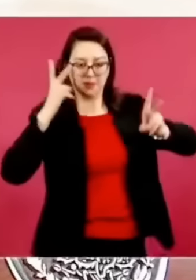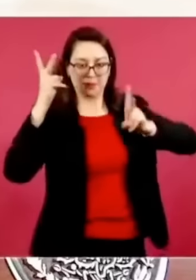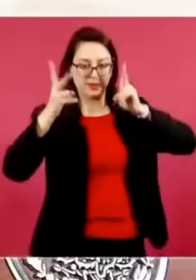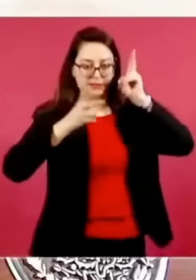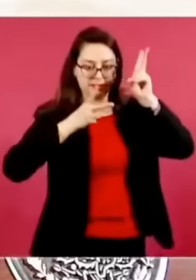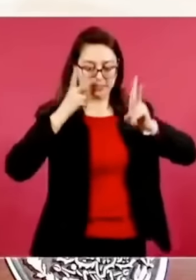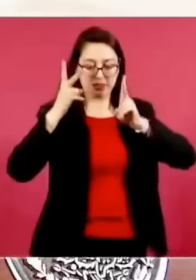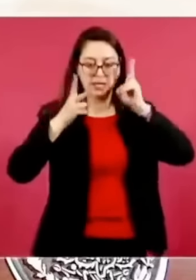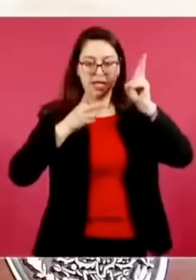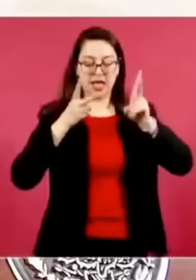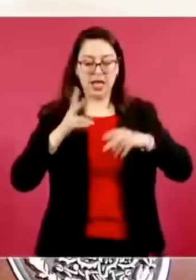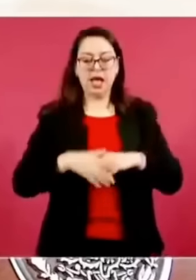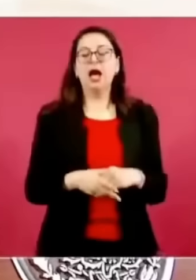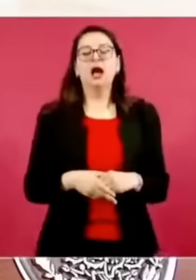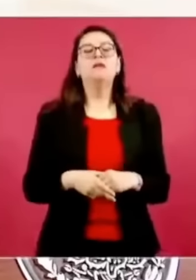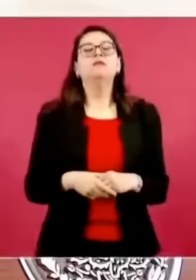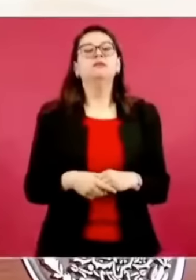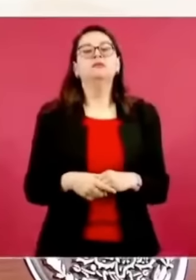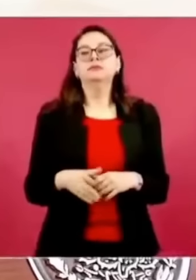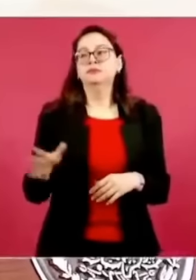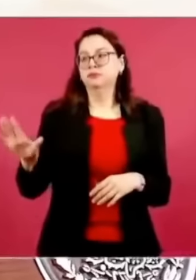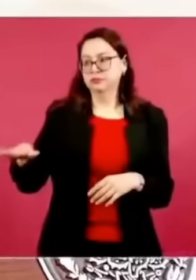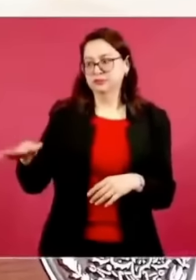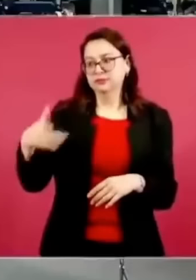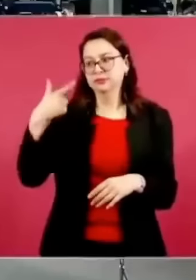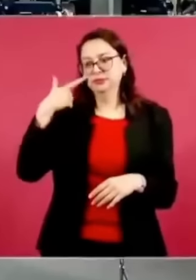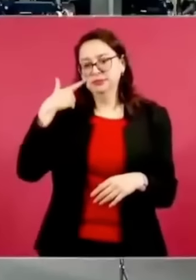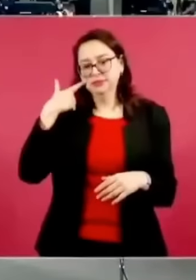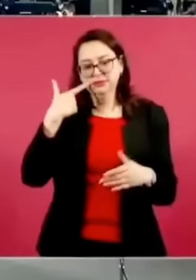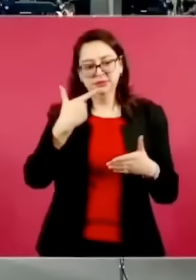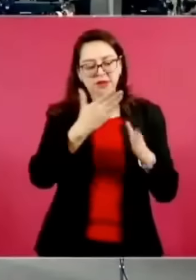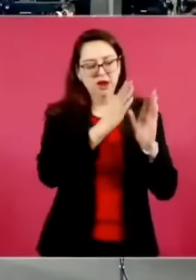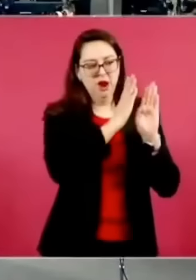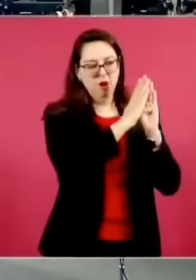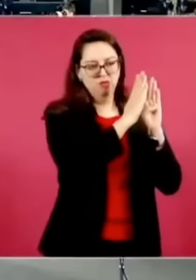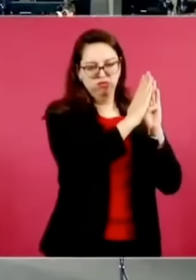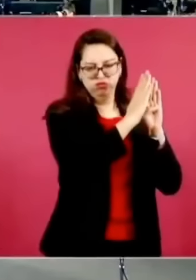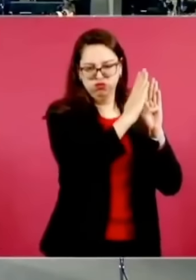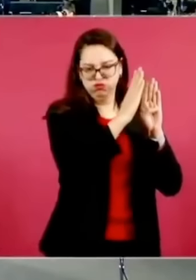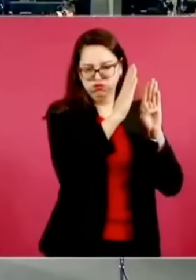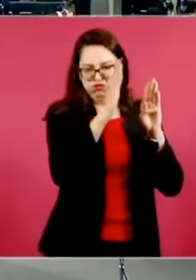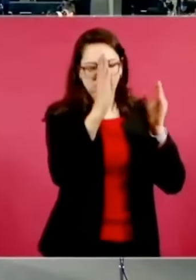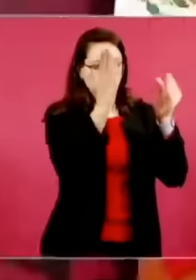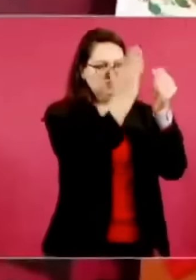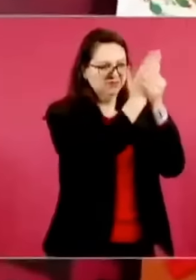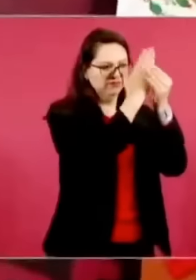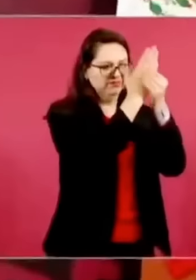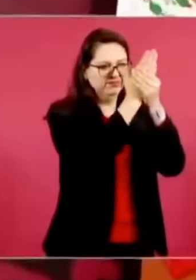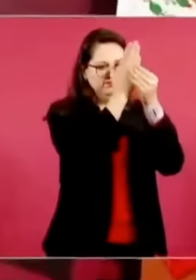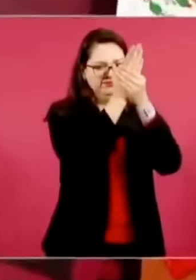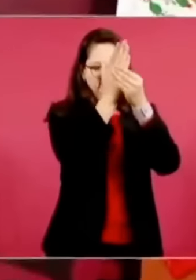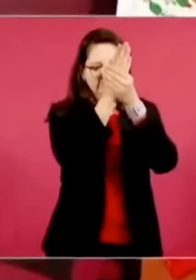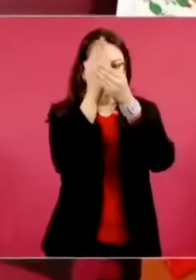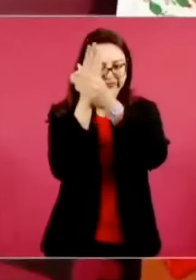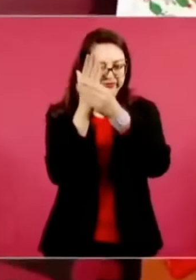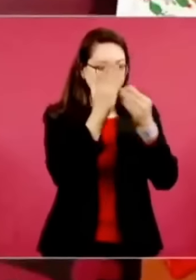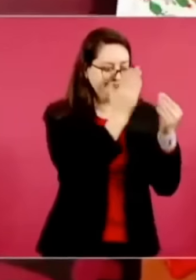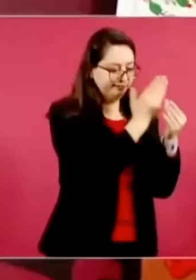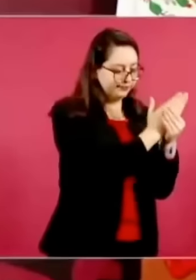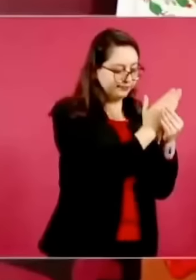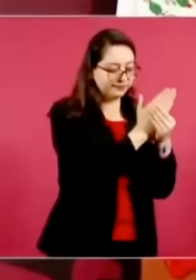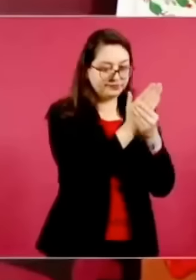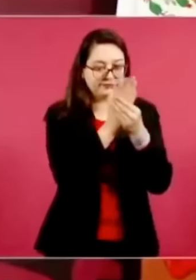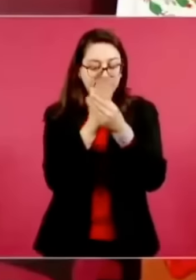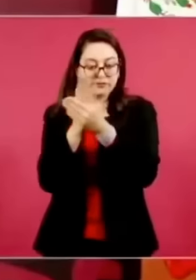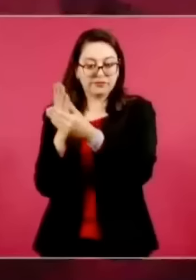y le presumió, tenía unas gavetas, así como las que hay en